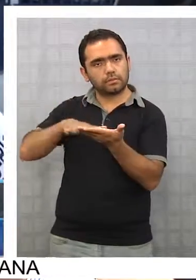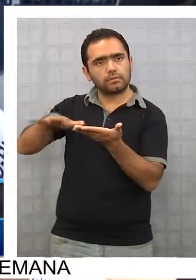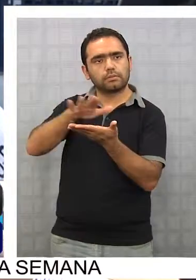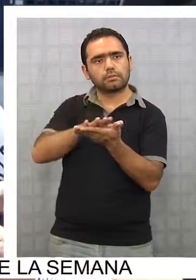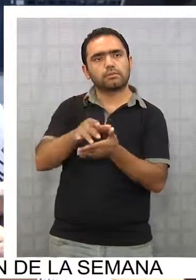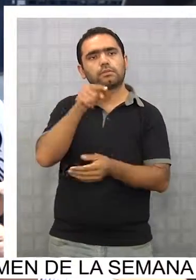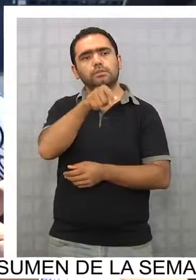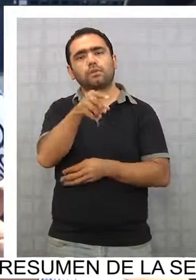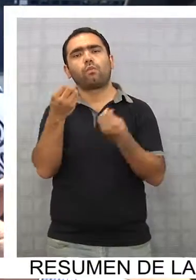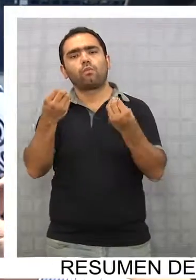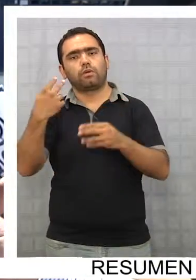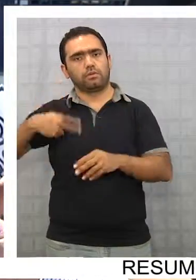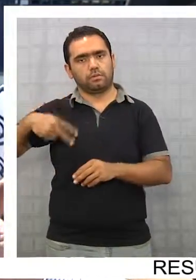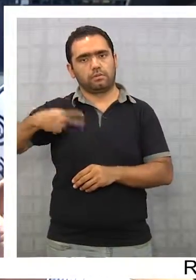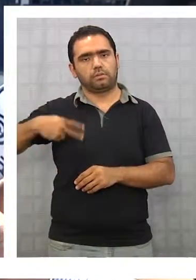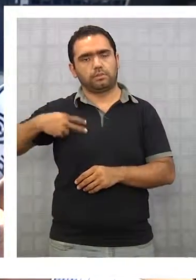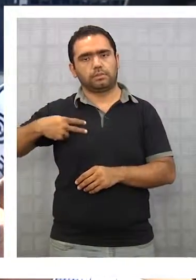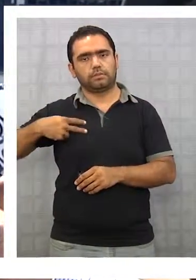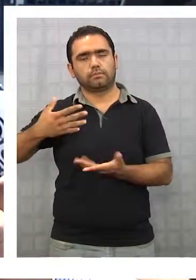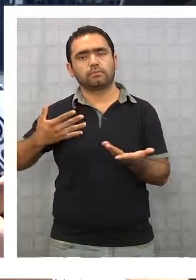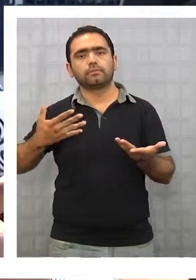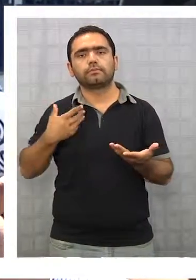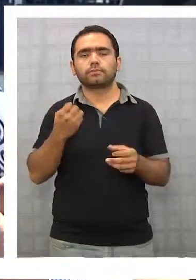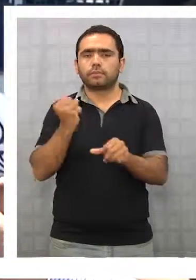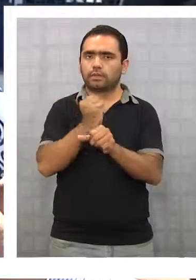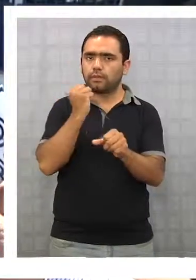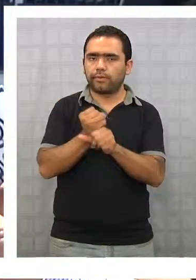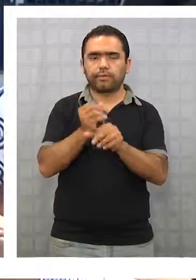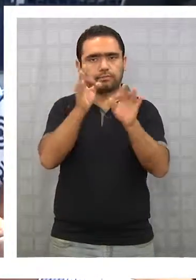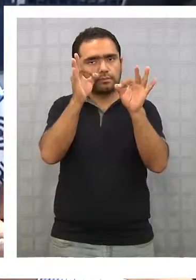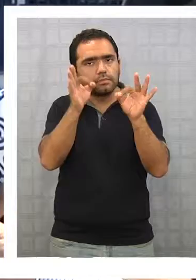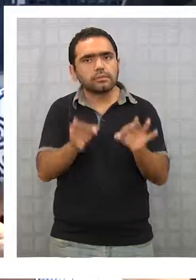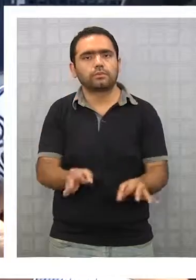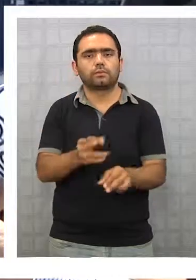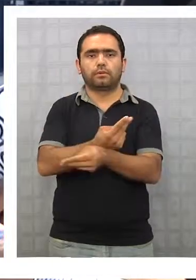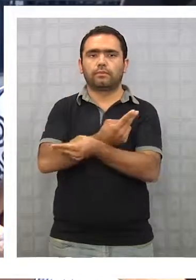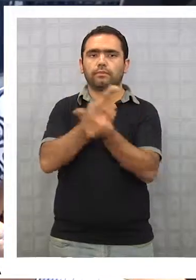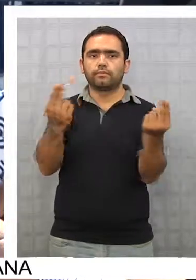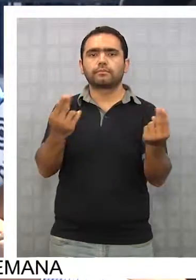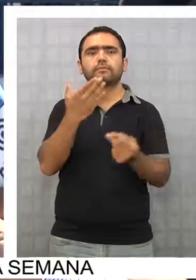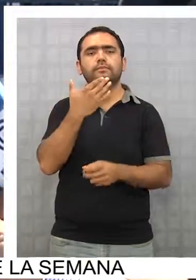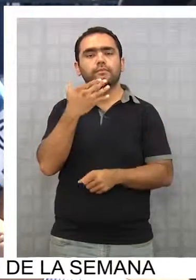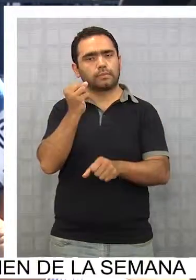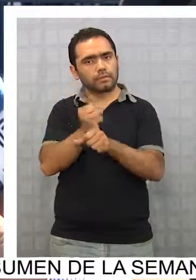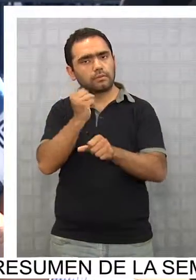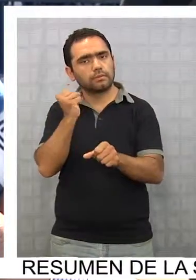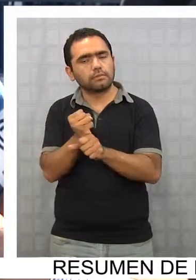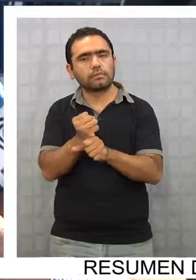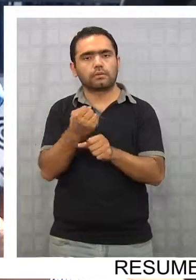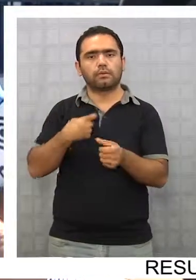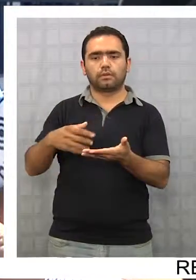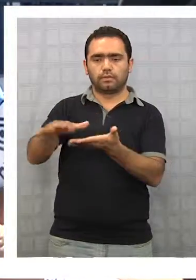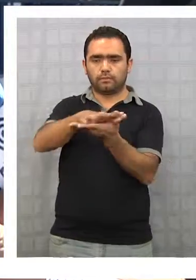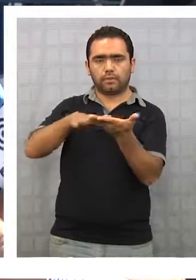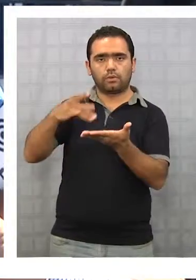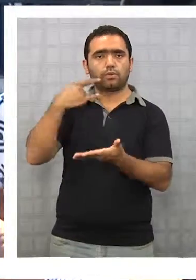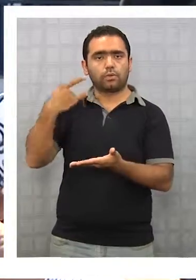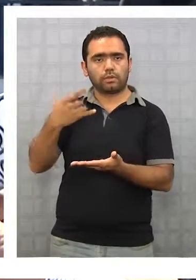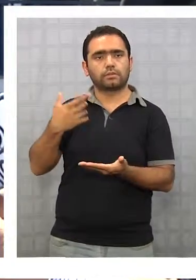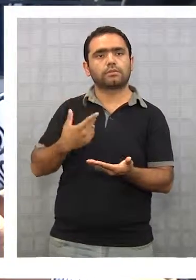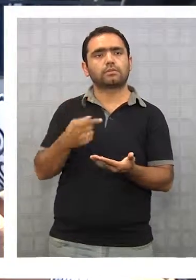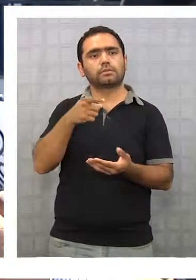es una muy buena noticia el poder, ¿cierto?, trabajar en la seguridad pública, trabajar en la seguridad de los barrios de emergencia y, por lo tanto,